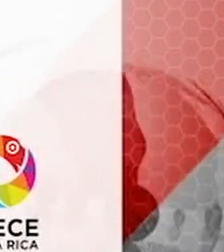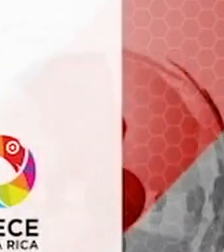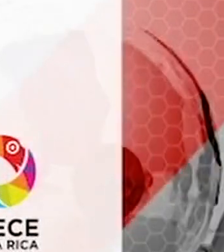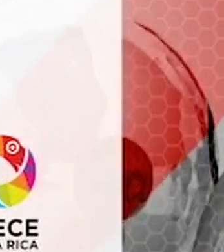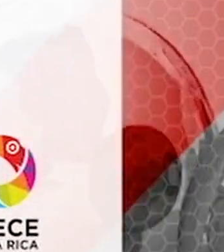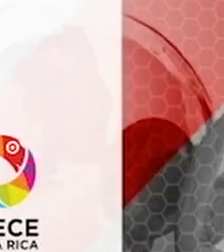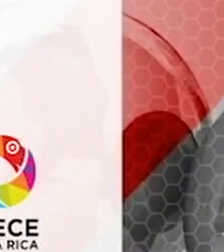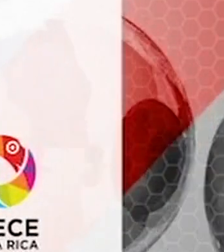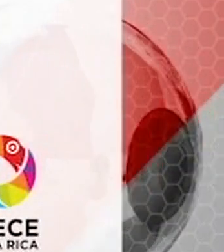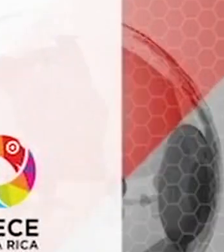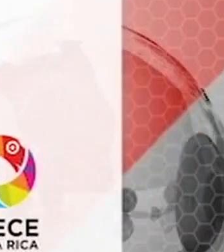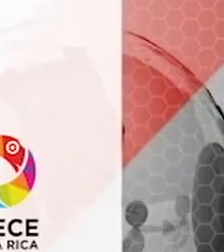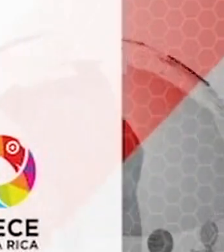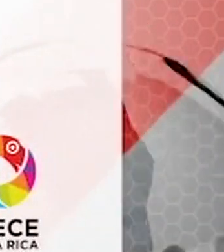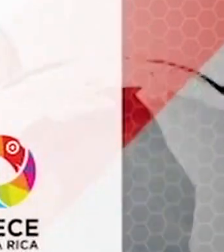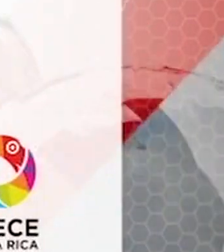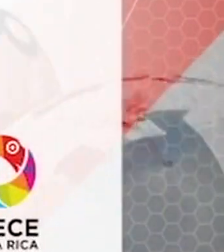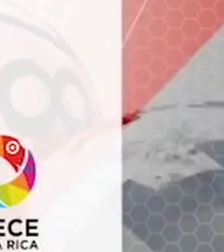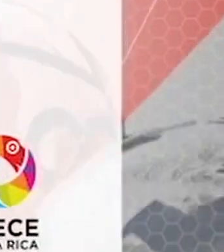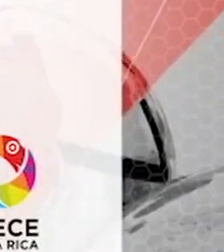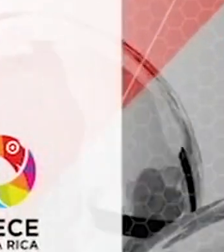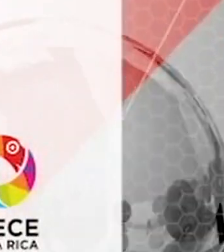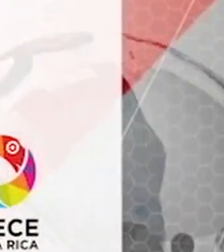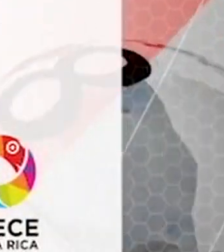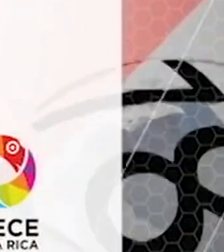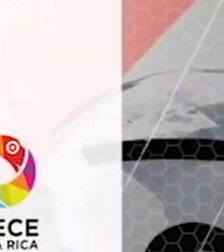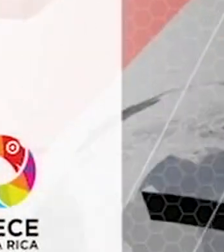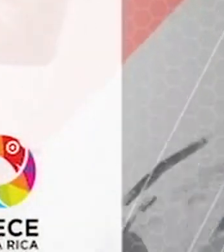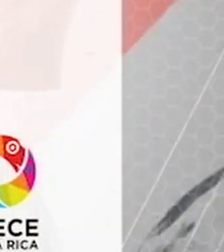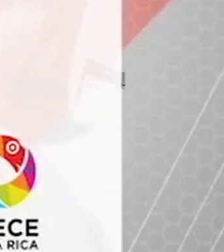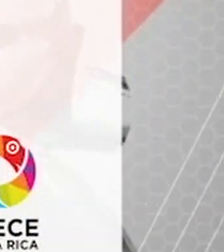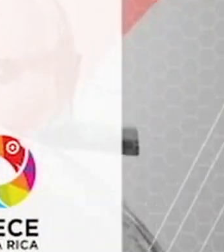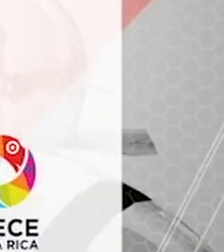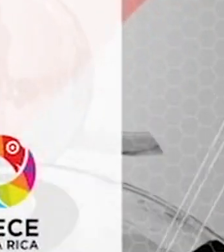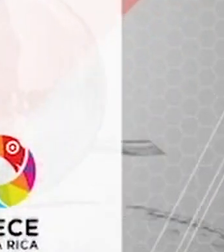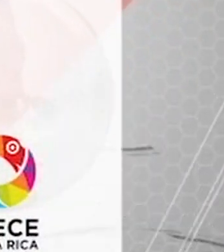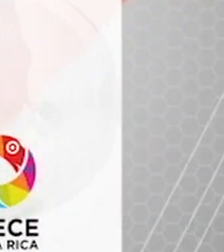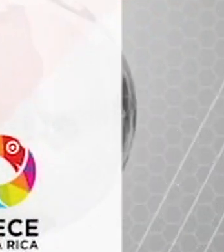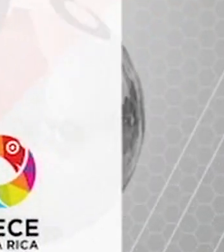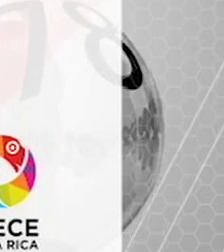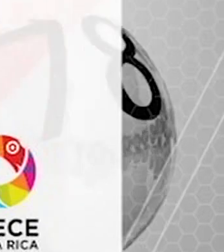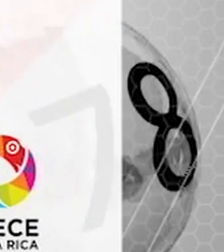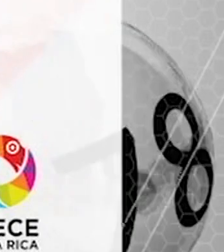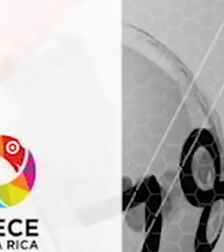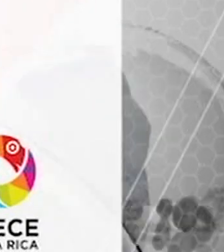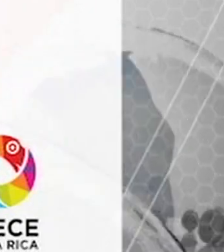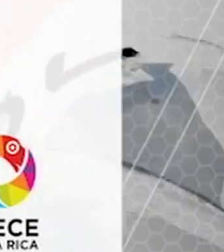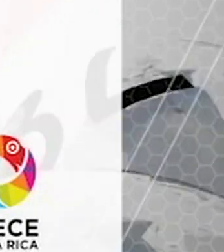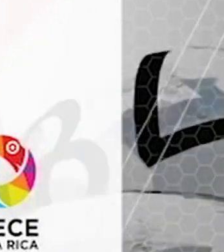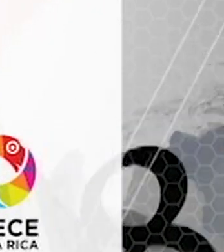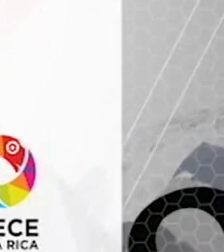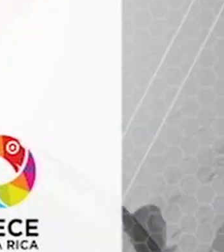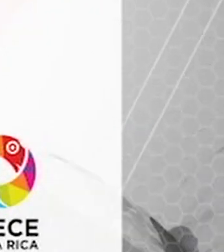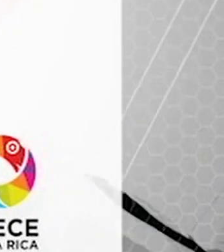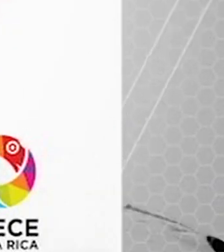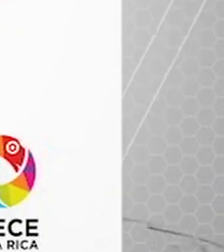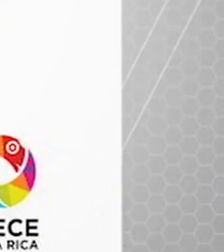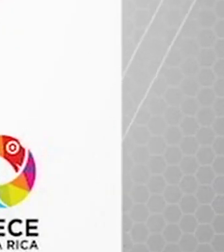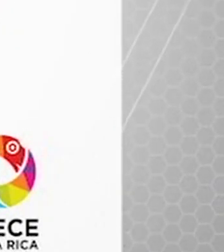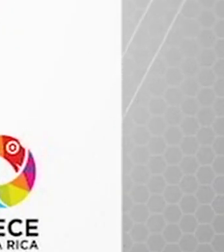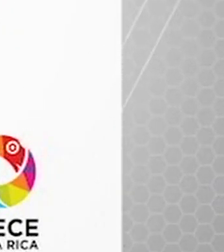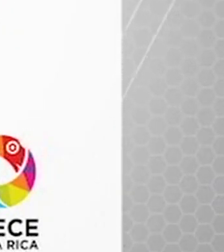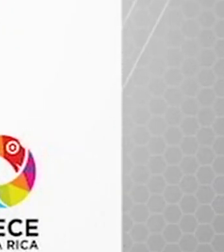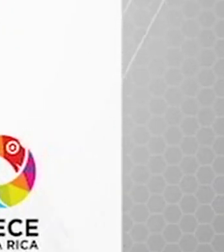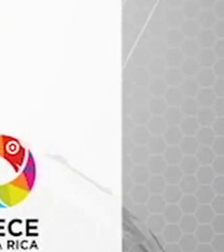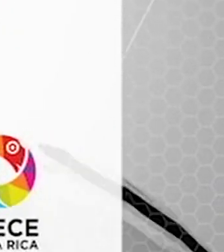19, lunes 25 en horario especial y viernes 29 de mayo el gran chance. Todos a partir de las